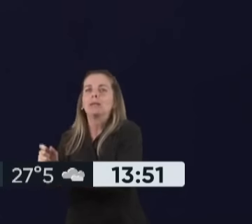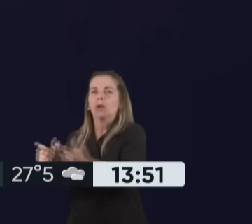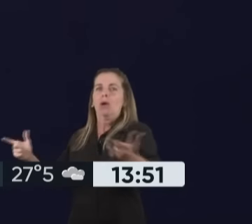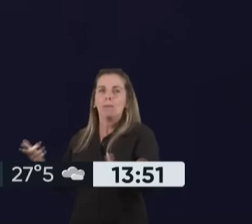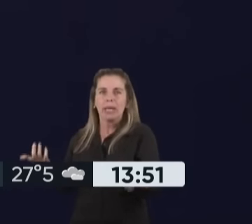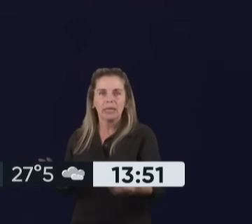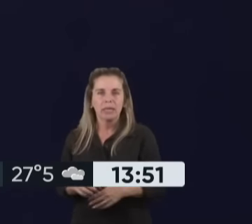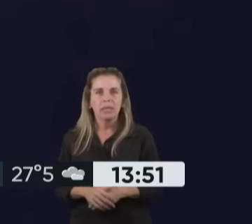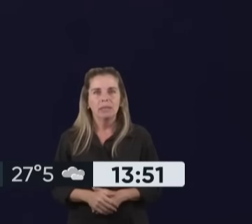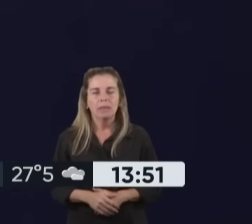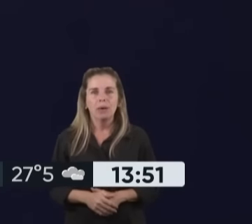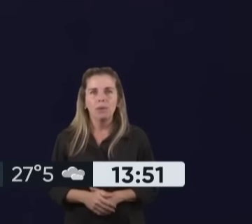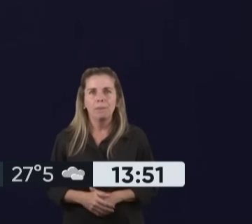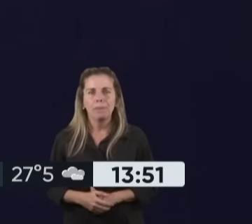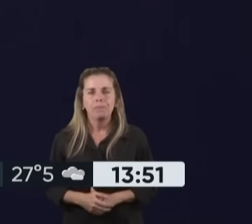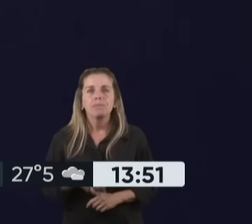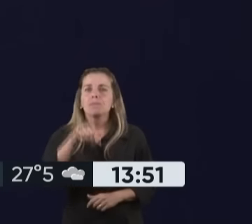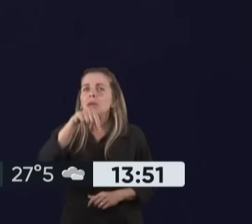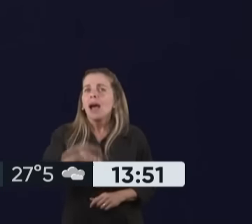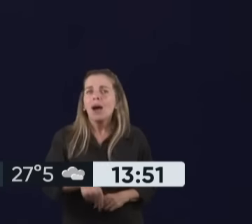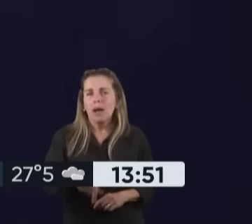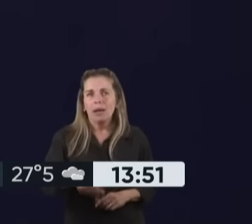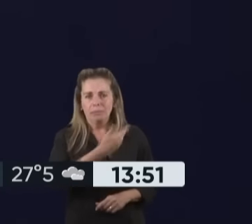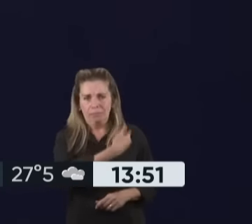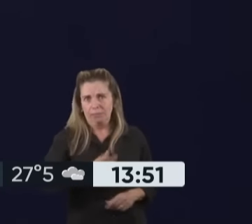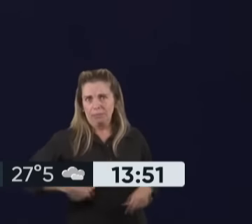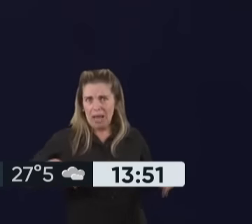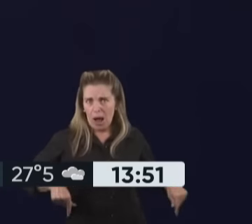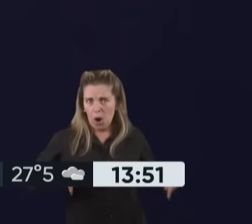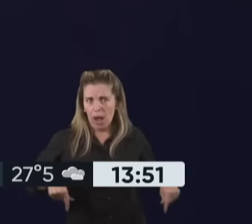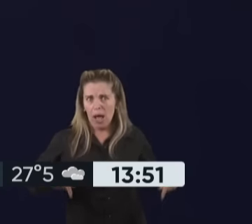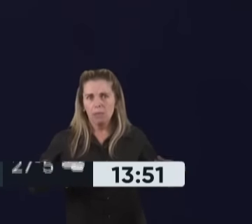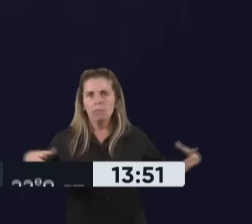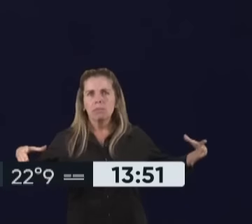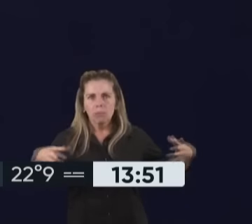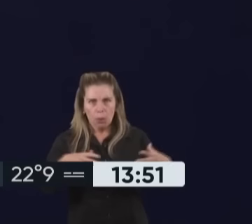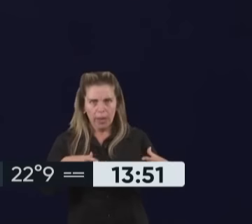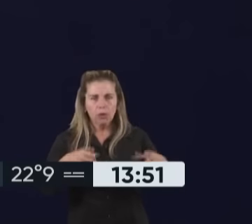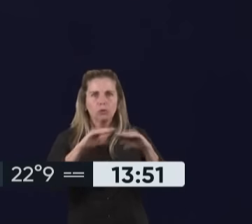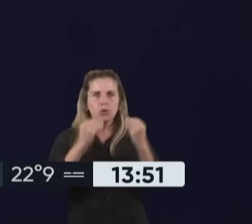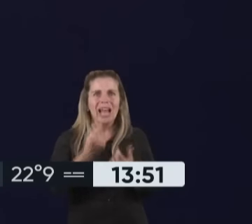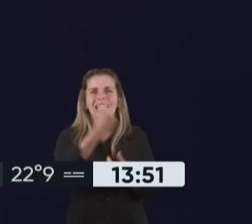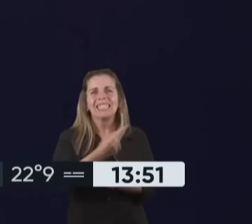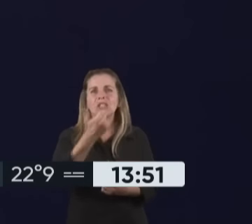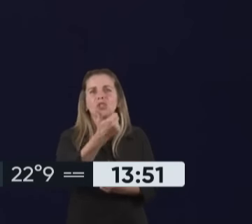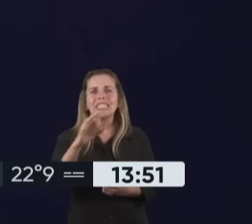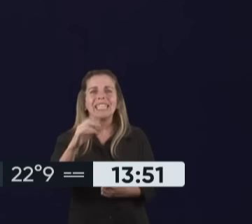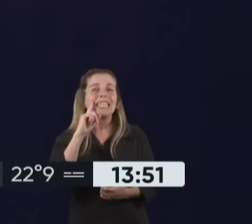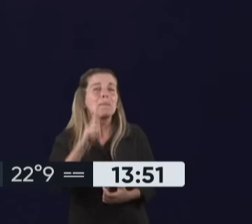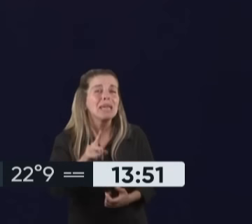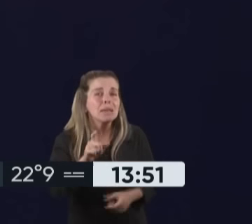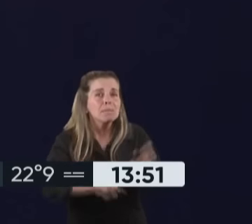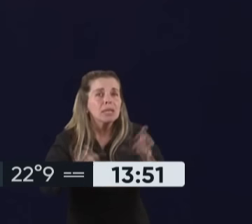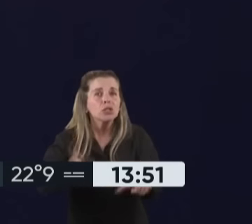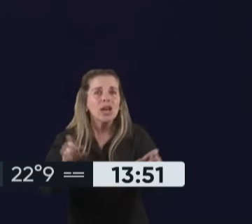nosotros, en nuestra gestión, hemos tenido 160.000